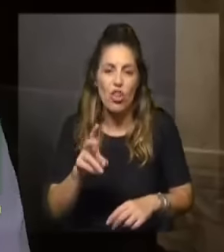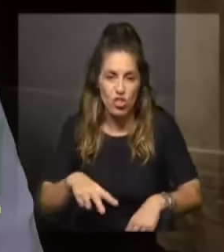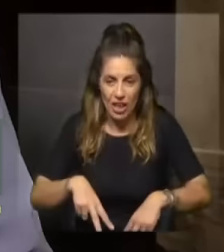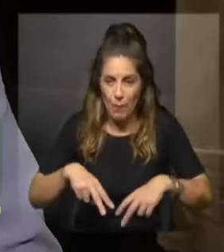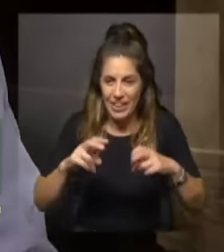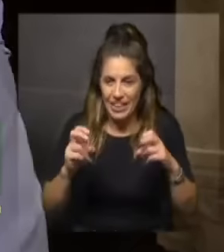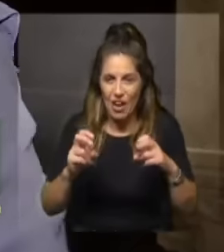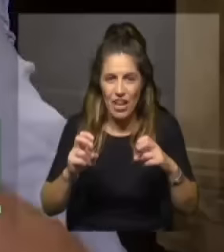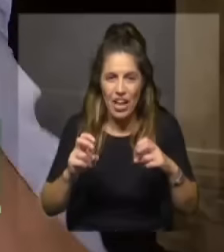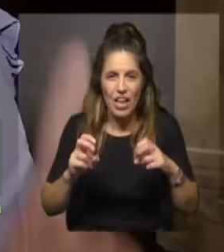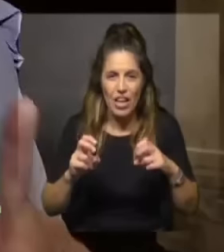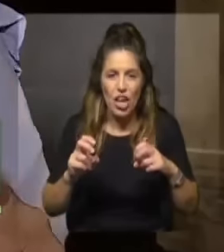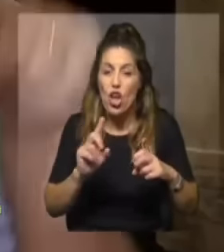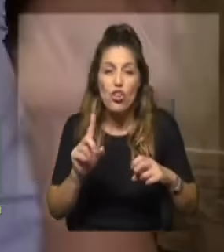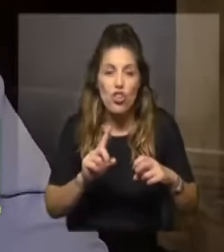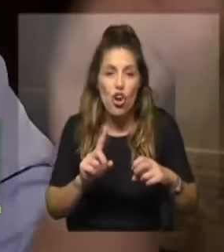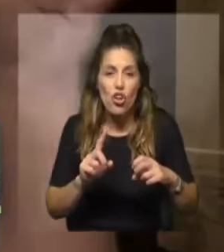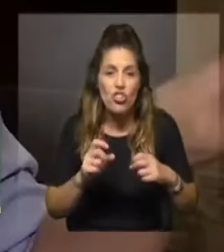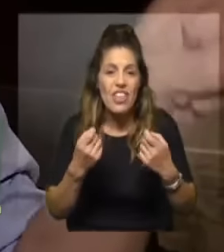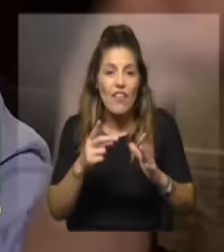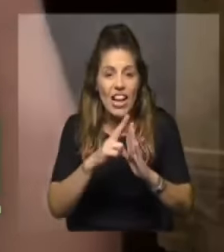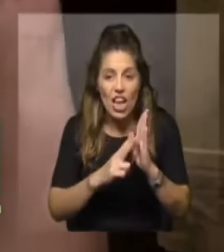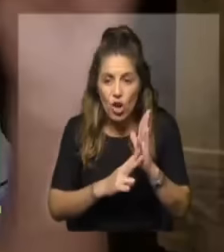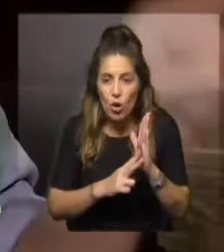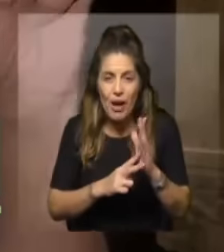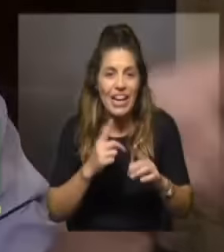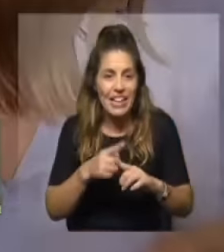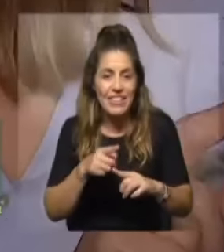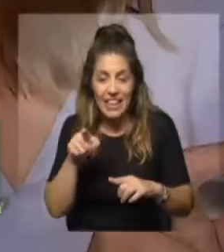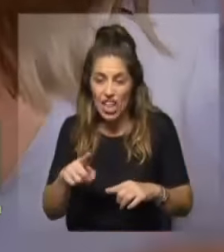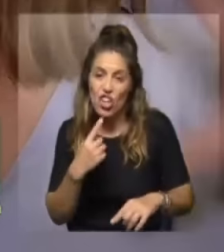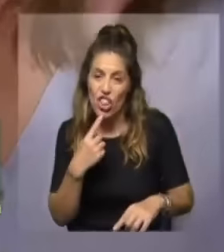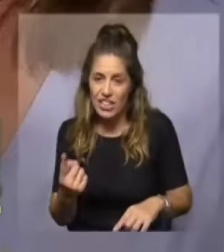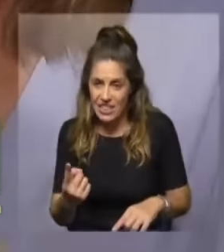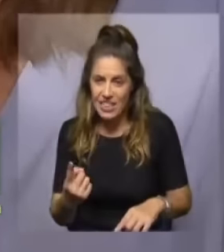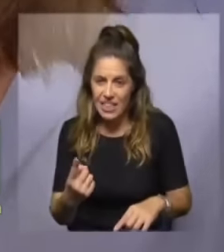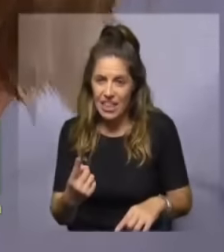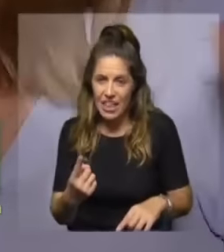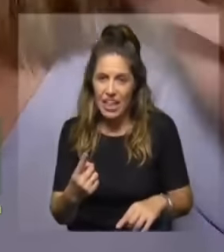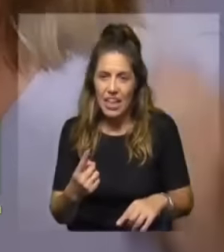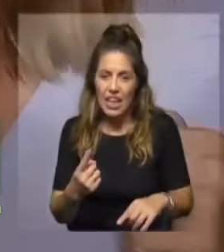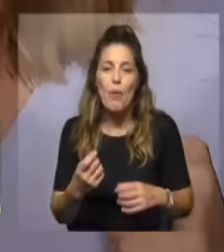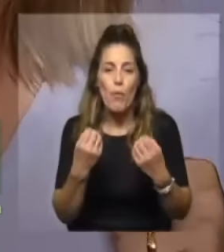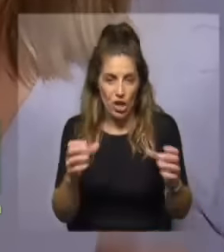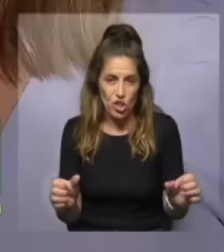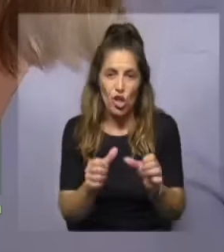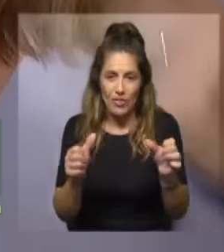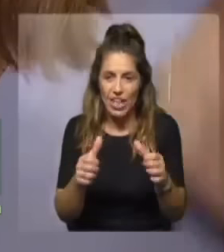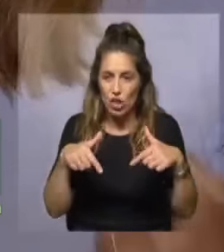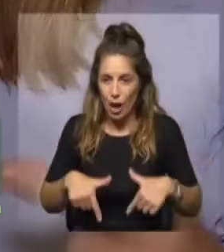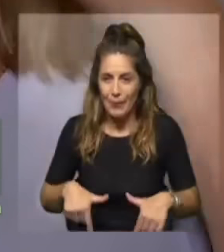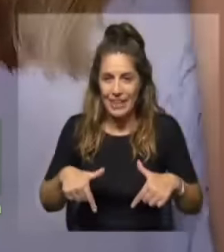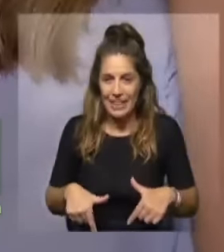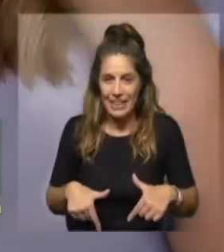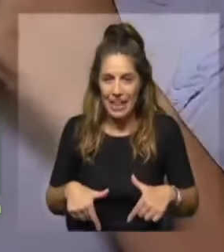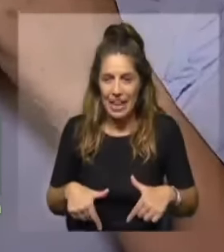investigaban no no se aplicaba la Norma que existía que ellos tanto decían que era lo que acogía lo que había hecho la ministra